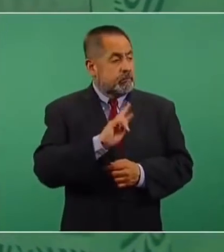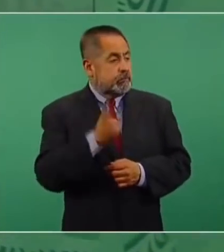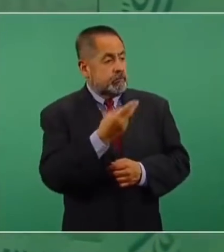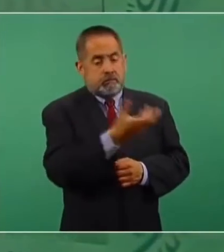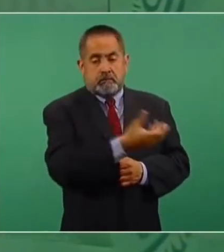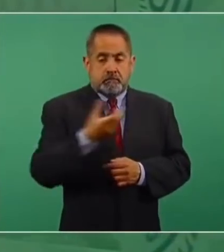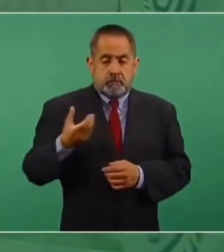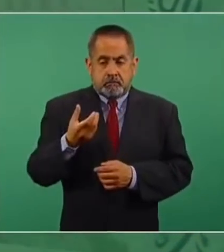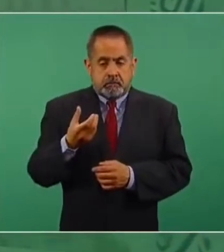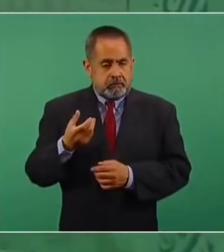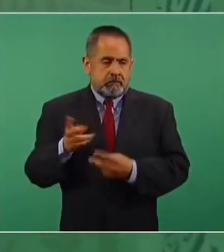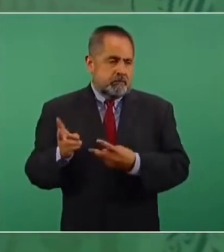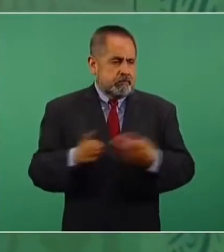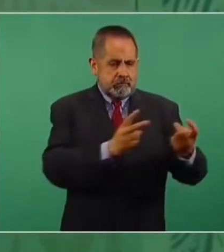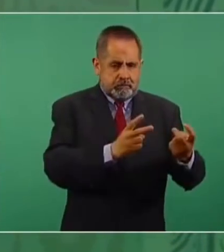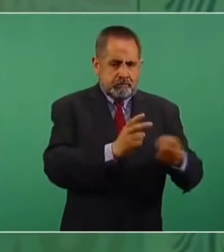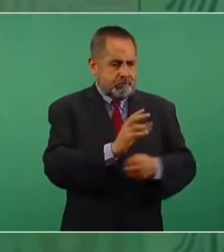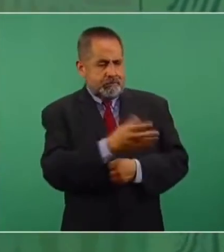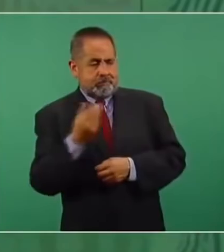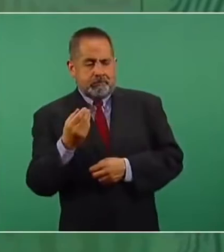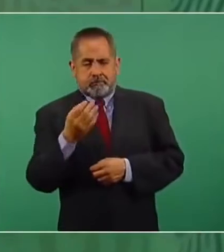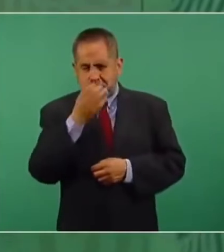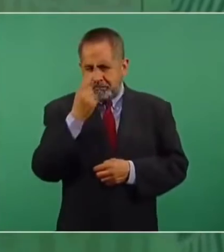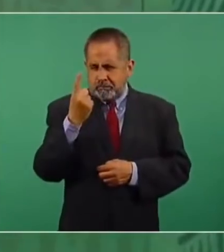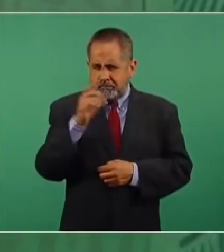de lo robado. No sé en qué